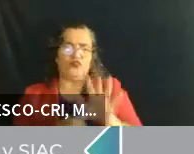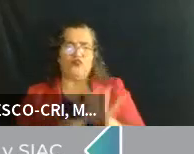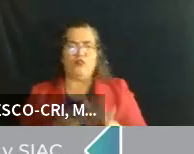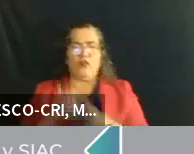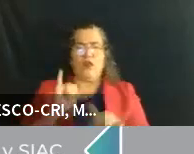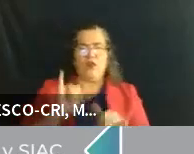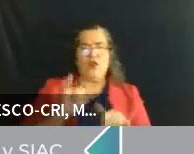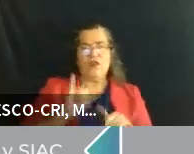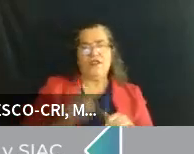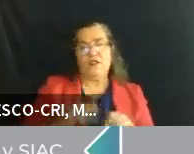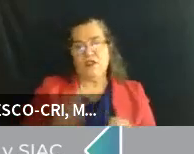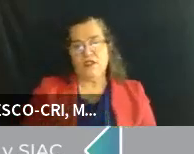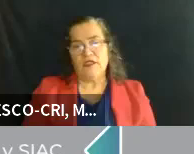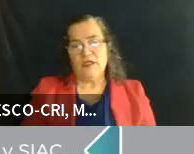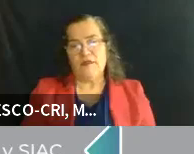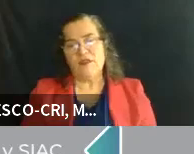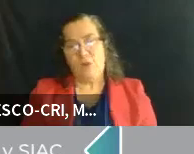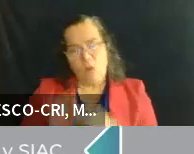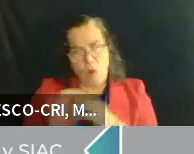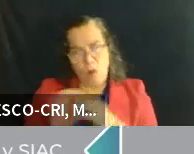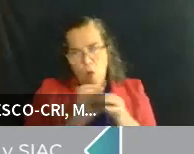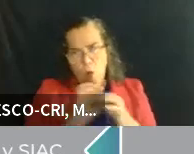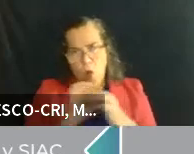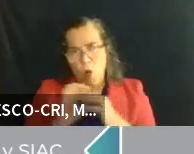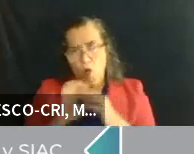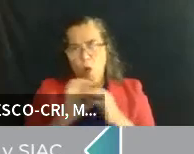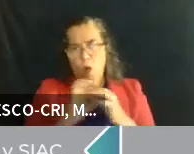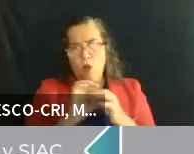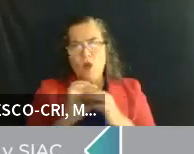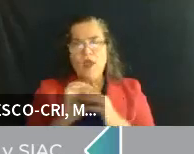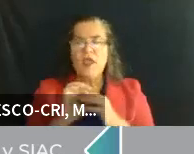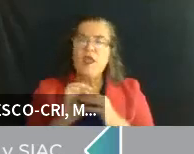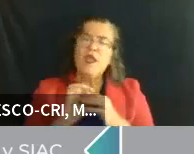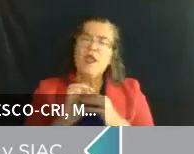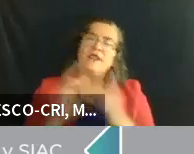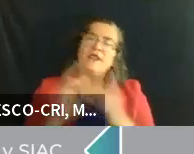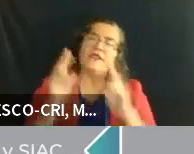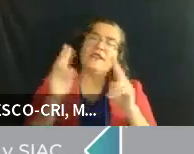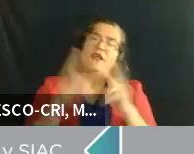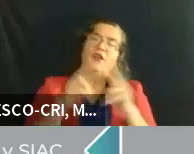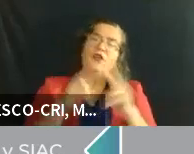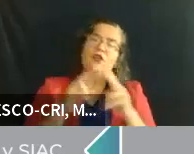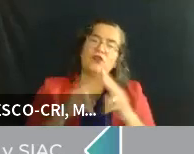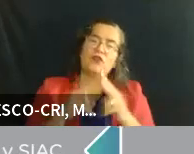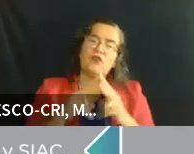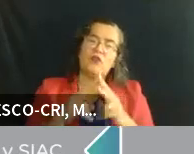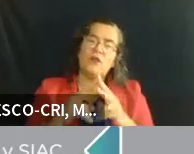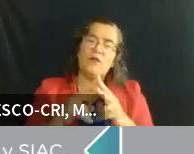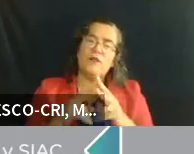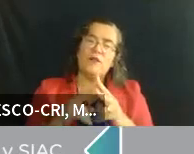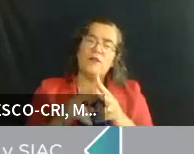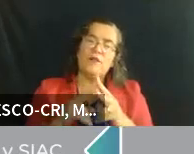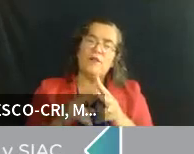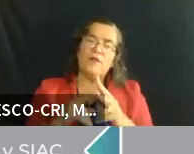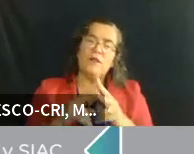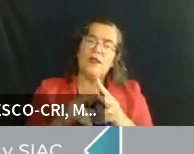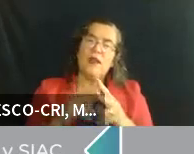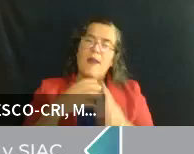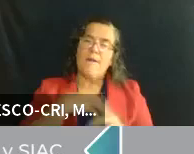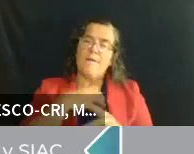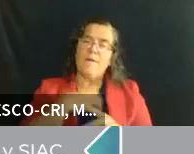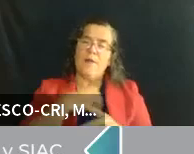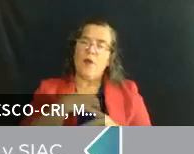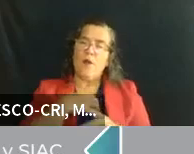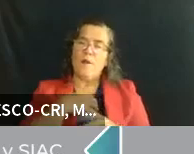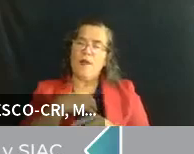estos sistemas y que tienen que ver con lo que se conoce como mission based, ¿no? Basado en la propia misión, basado en cumplir